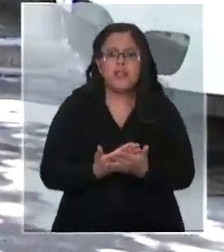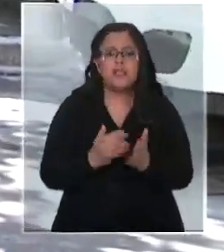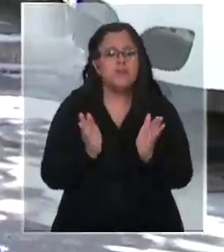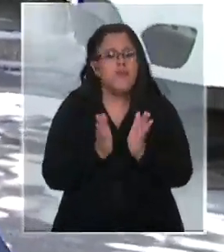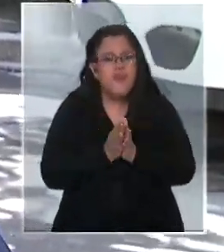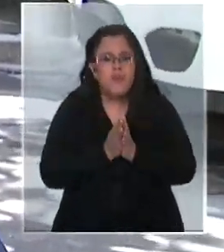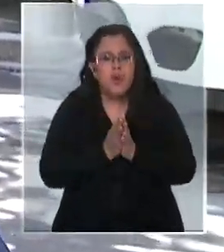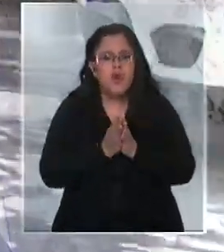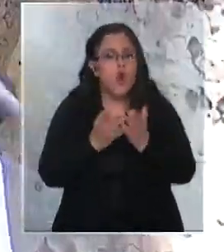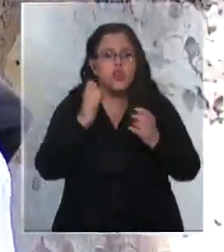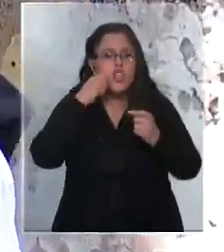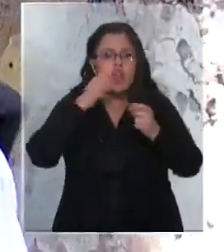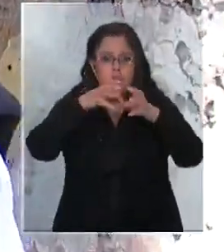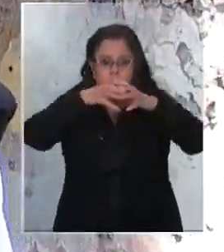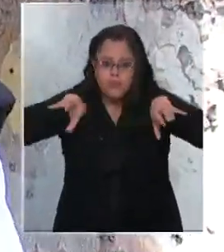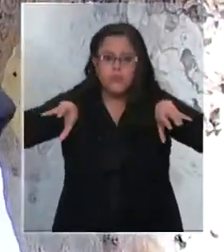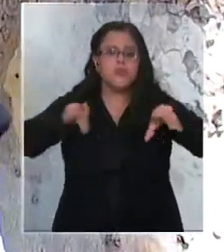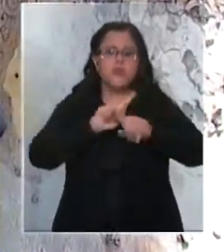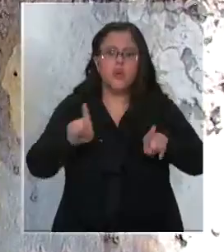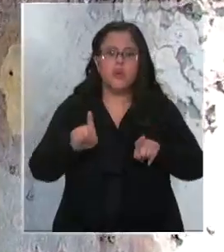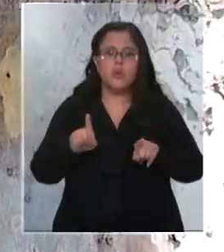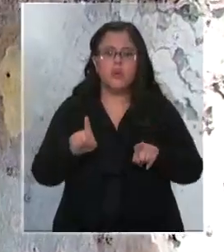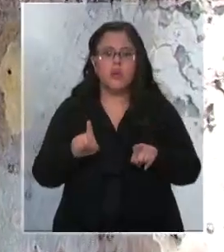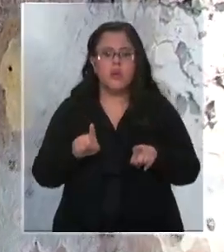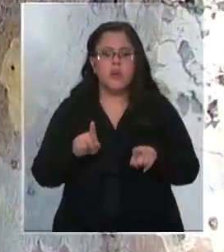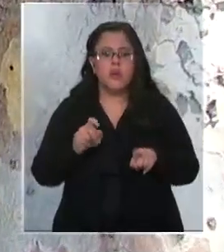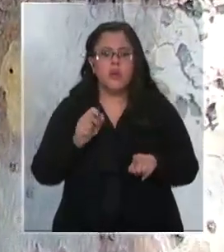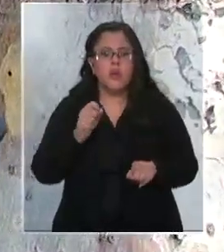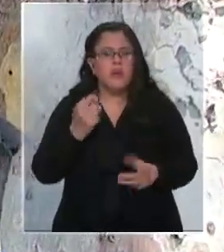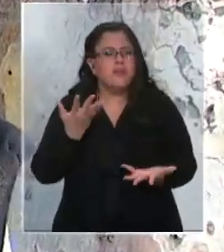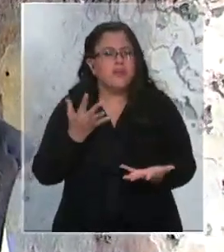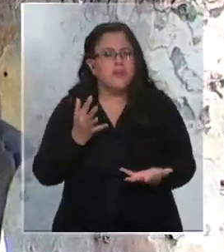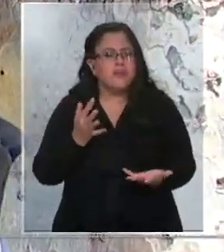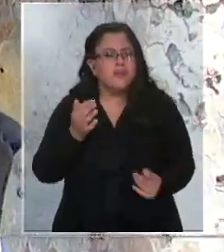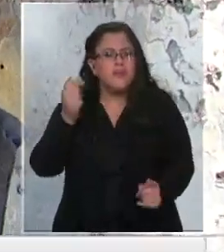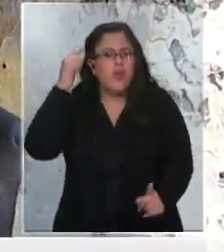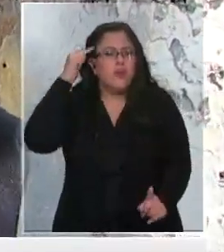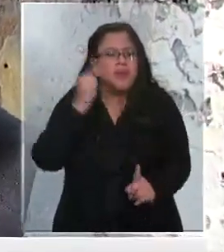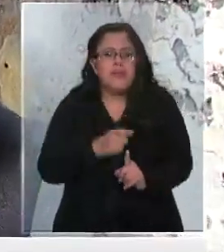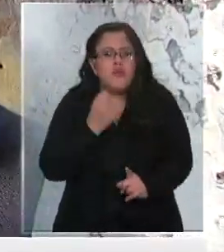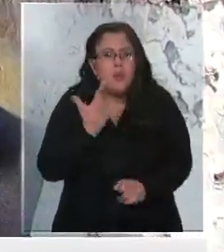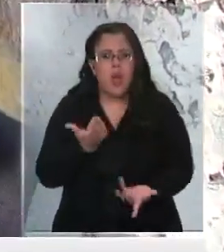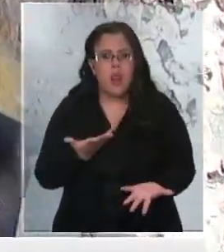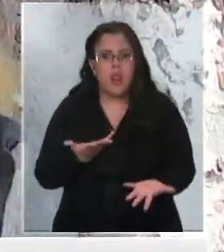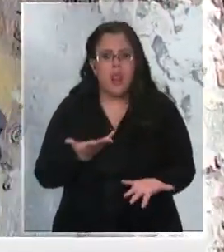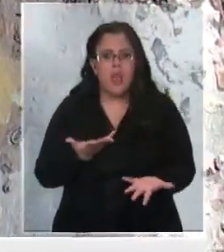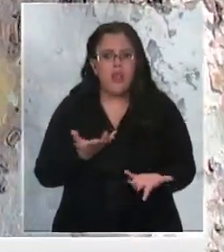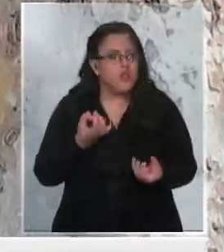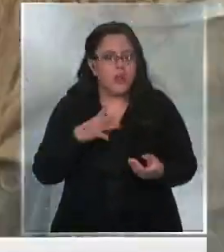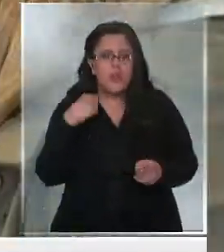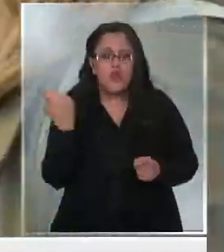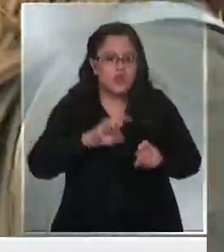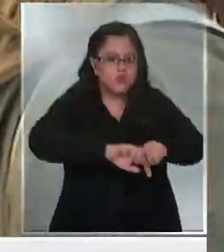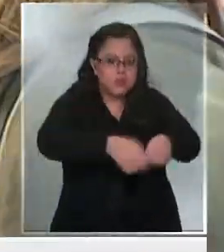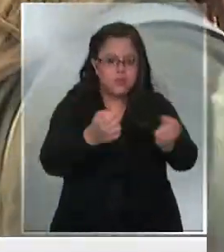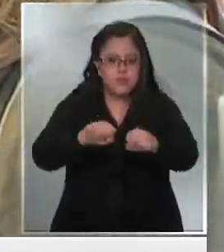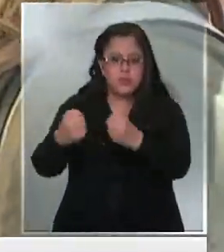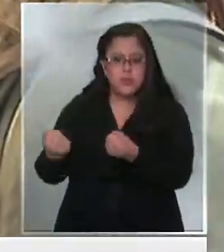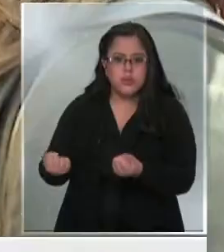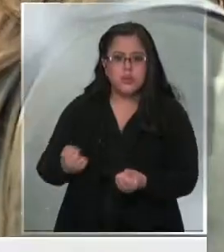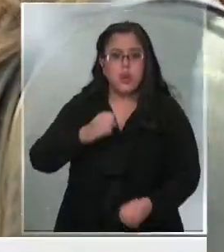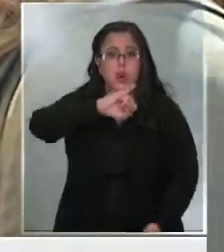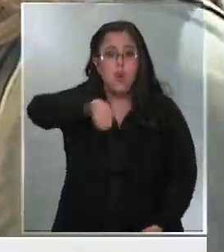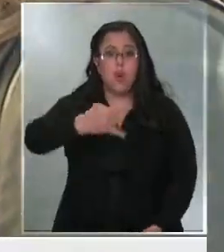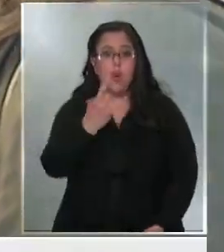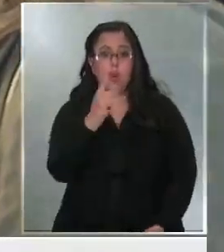no nos podemos dividir así. ¿Dónde vamos a llegar? O sea, no podemos pensar más que en destruirnos, nada. Estamos destruyendo todo. Julio mantuvo